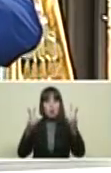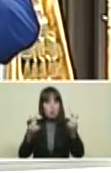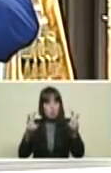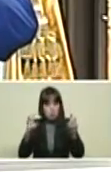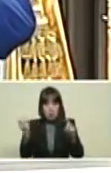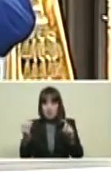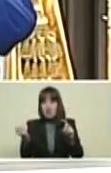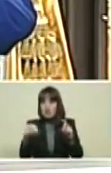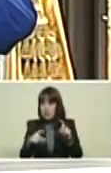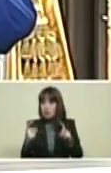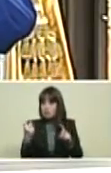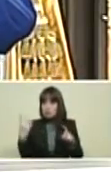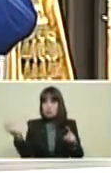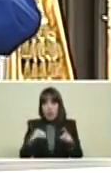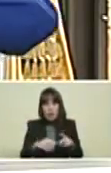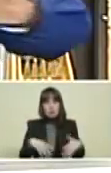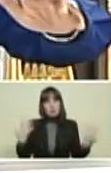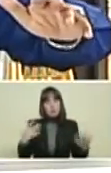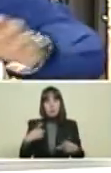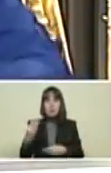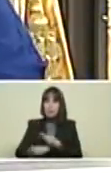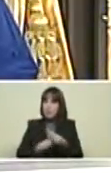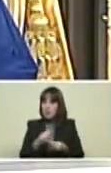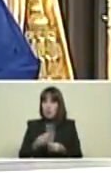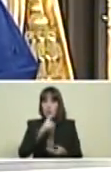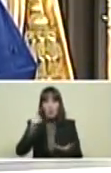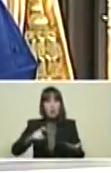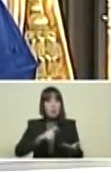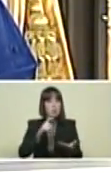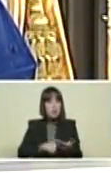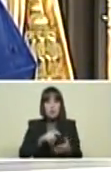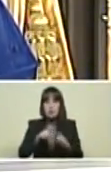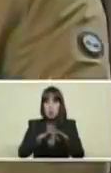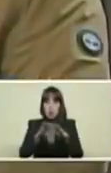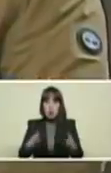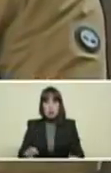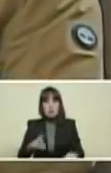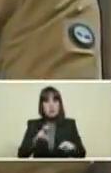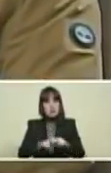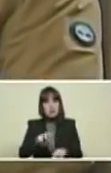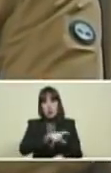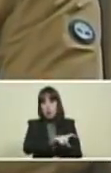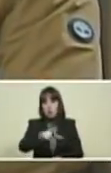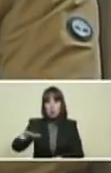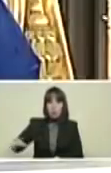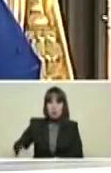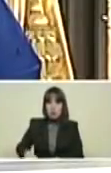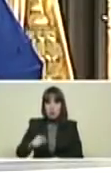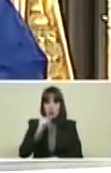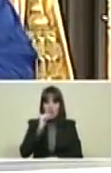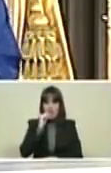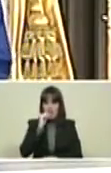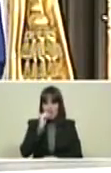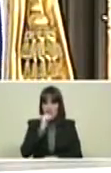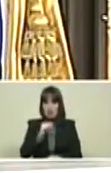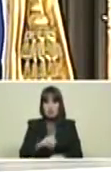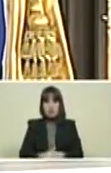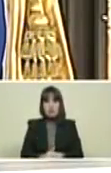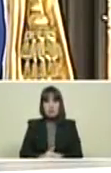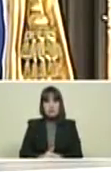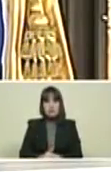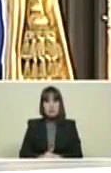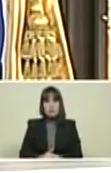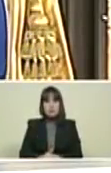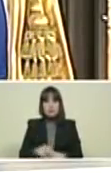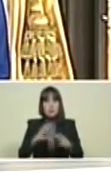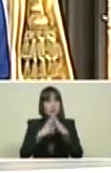porque los liceos y escuelas tienen que estar plenos de pupitres, mesasillas y recursos pedagógicos para nuestros